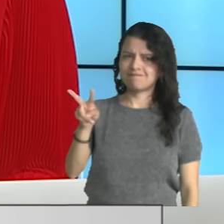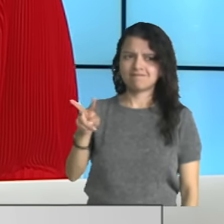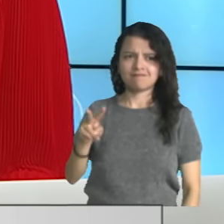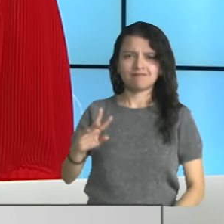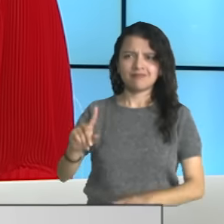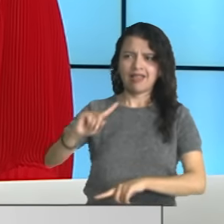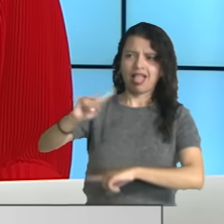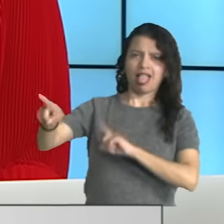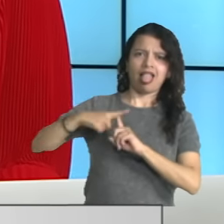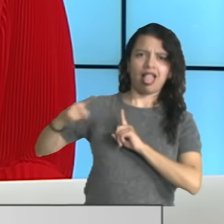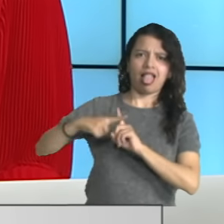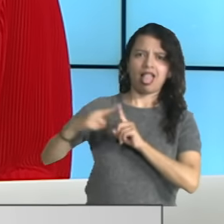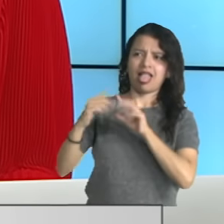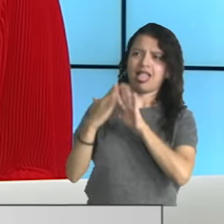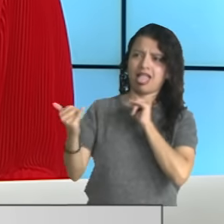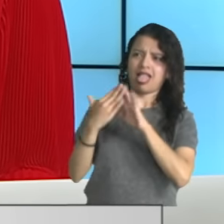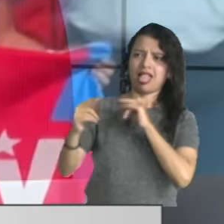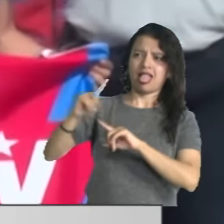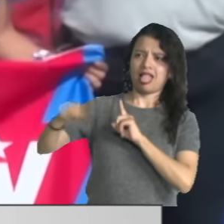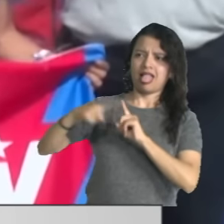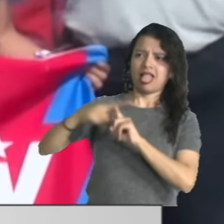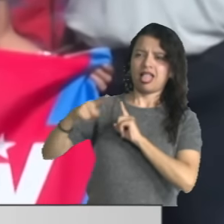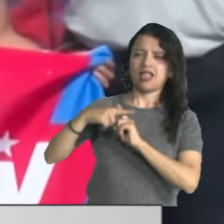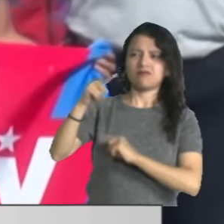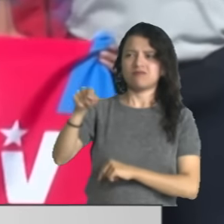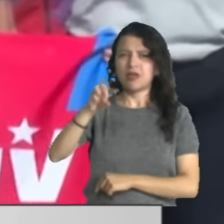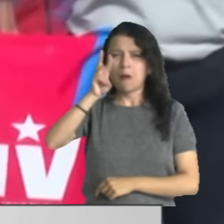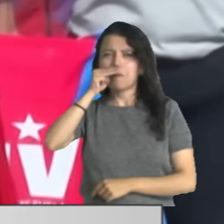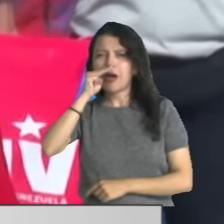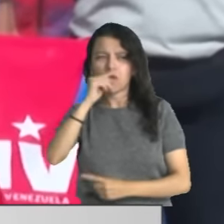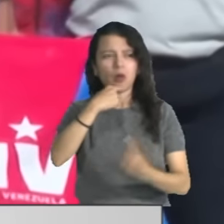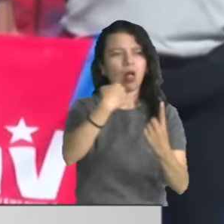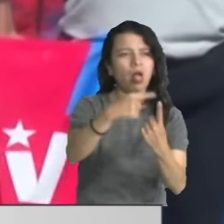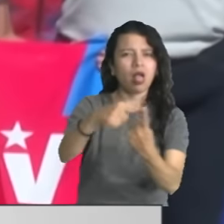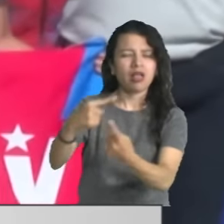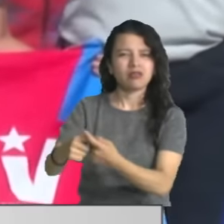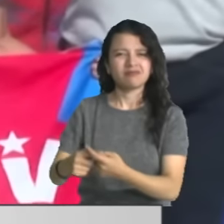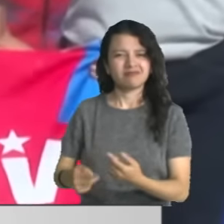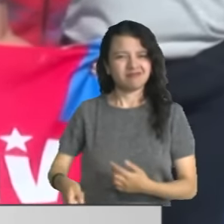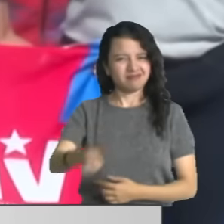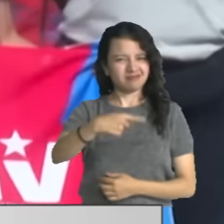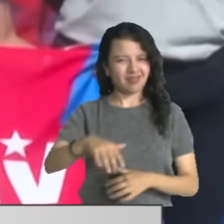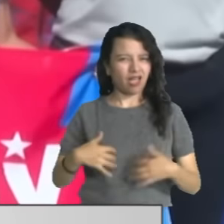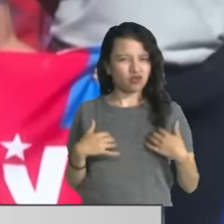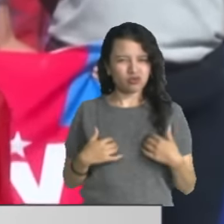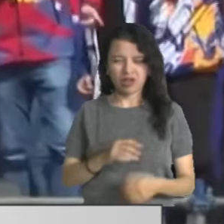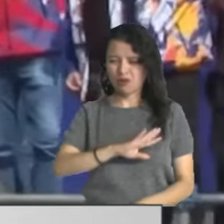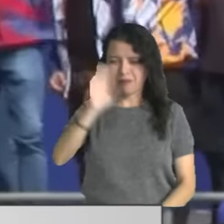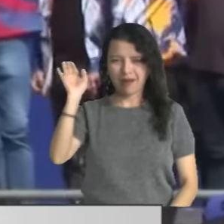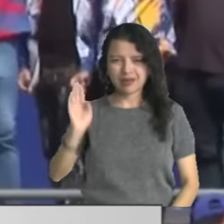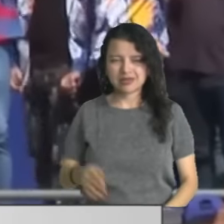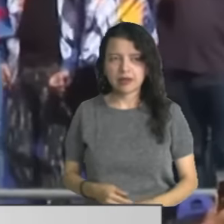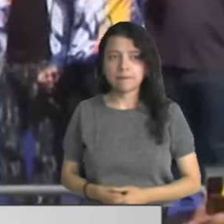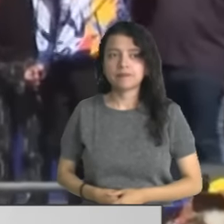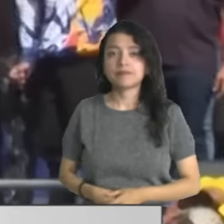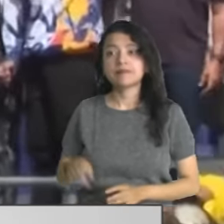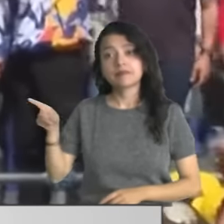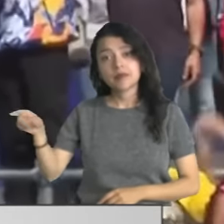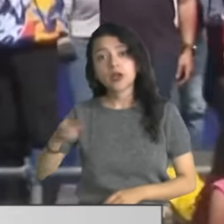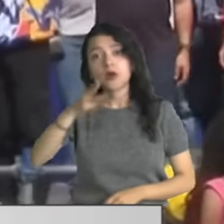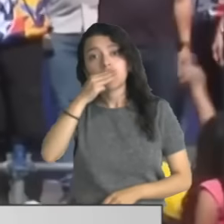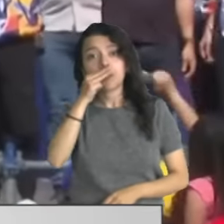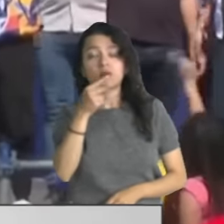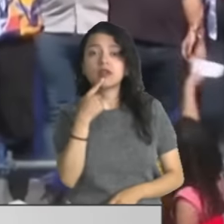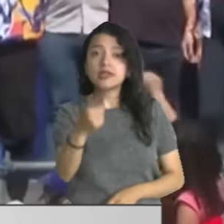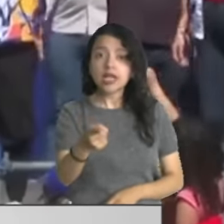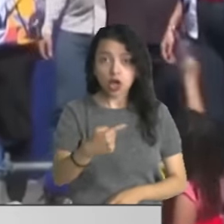comicios de este domingo, ya no asustan a nadie. Entre tanto, Maduro dijo que la advertencia sobre el baño de sangre en la nación caribeña si